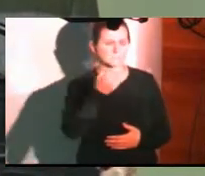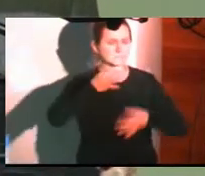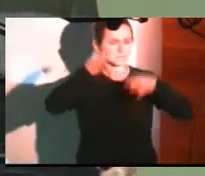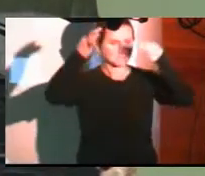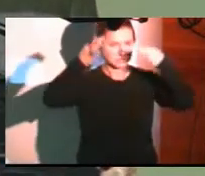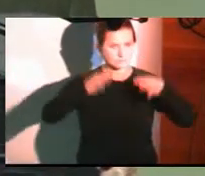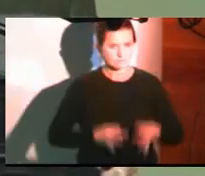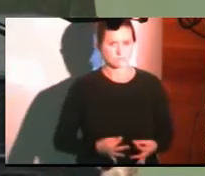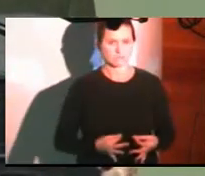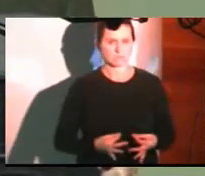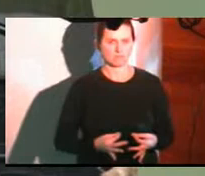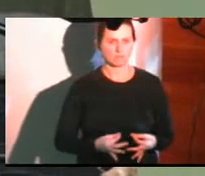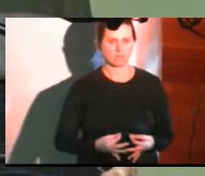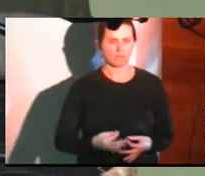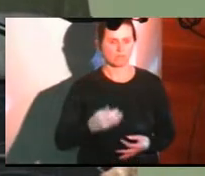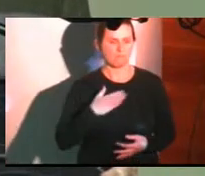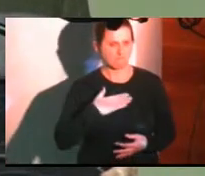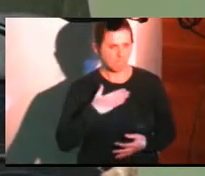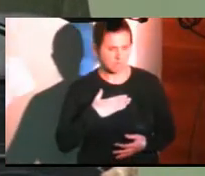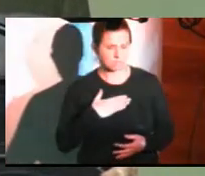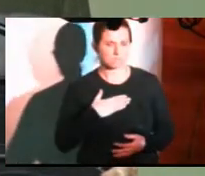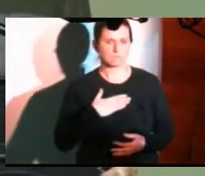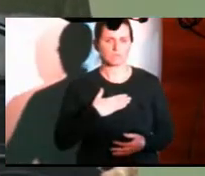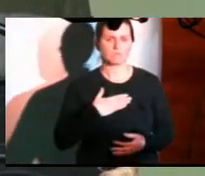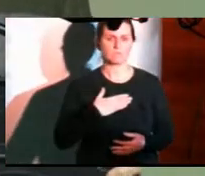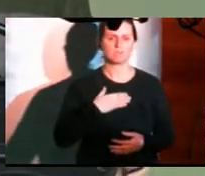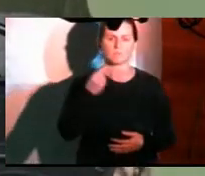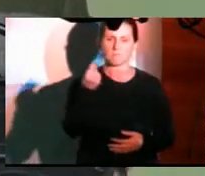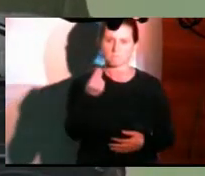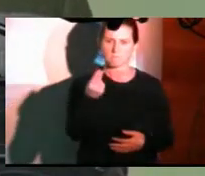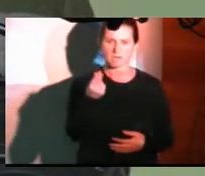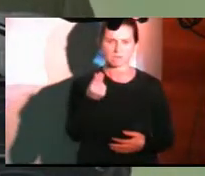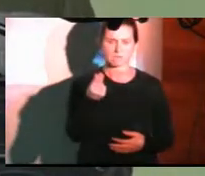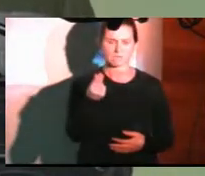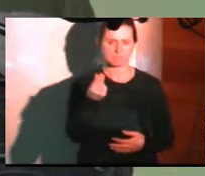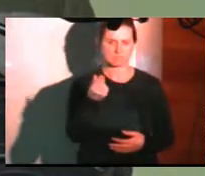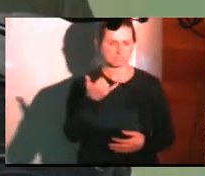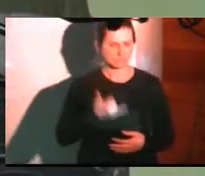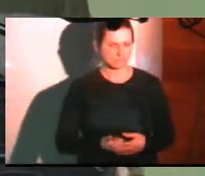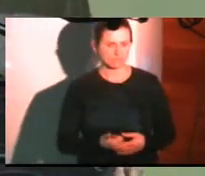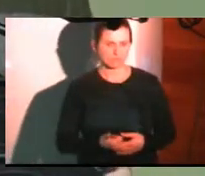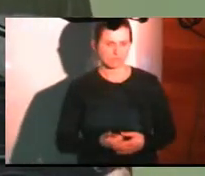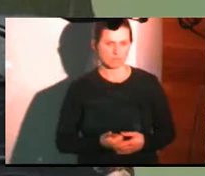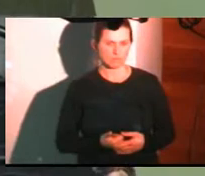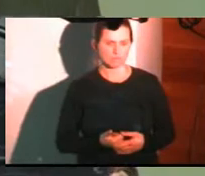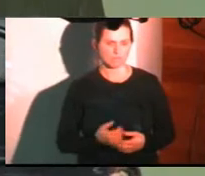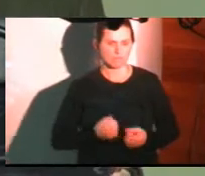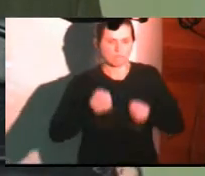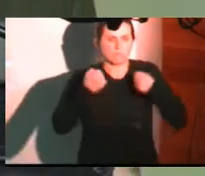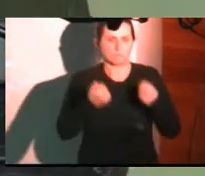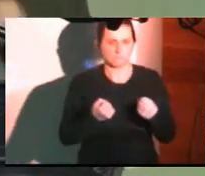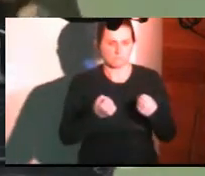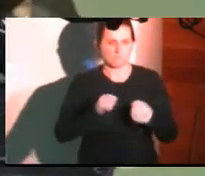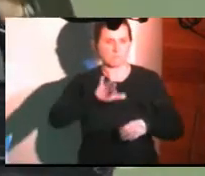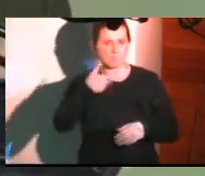de coraje, de valores que tienen que ver con saber sobreponerse a las